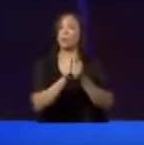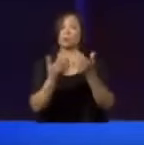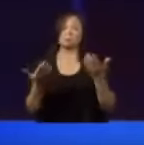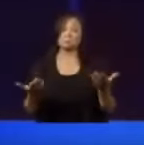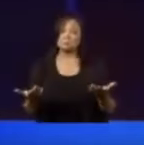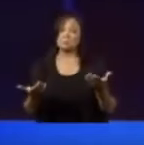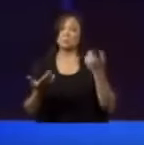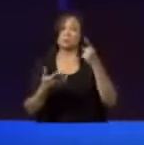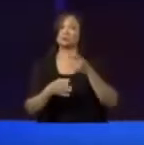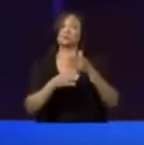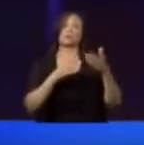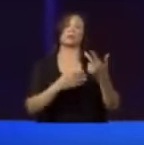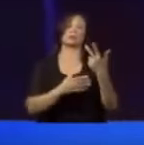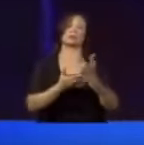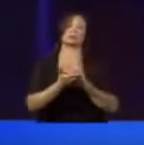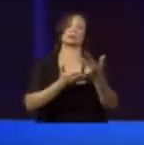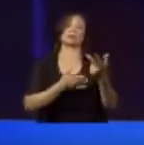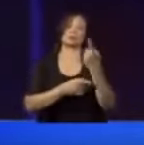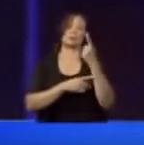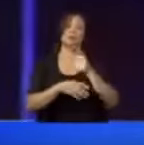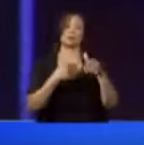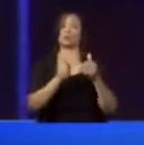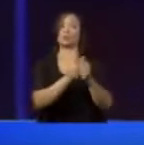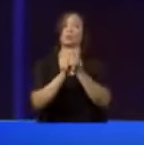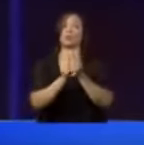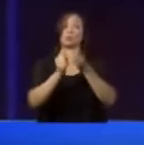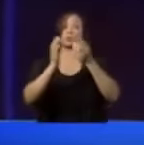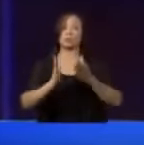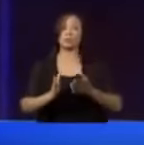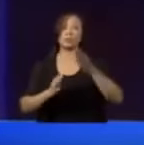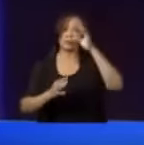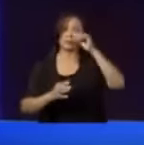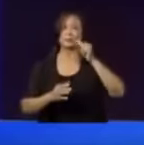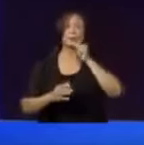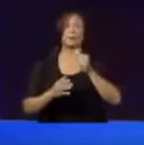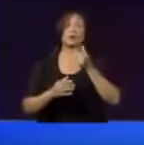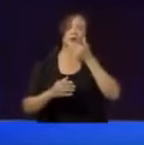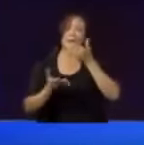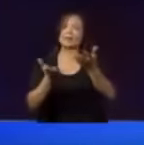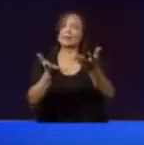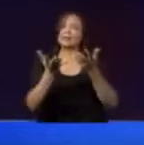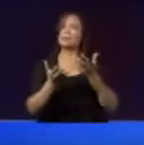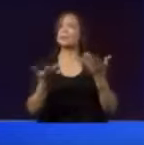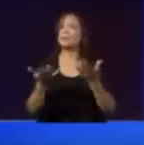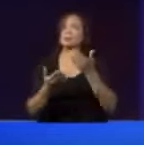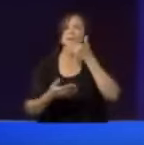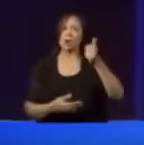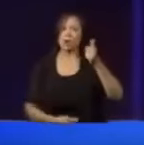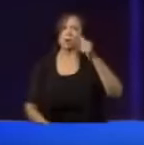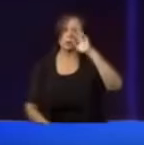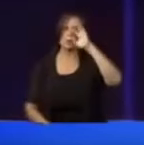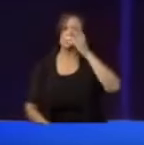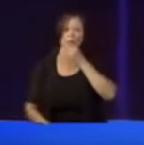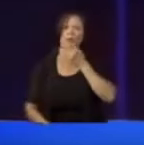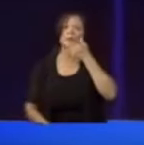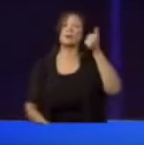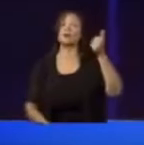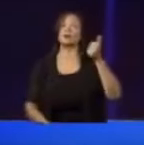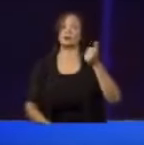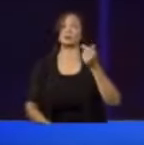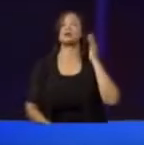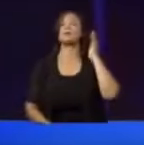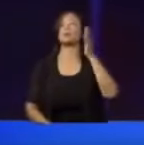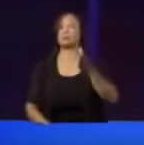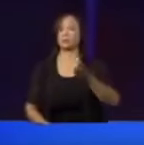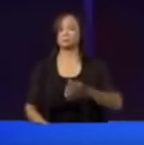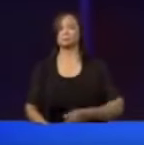al final esto se acaba en 3 semanas, pero todos somos dominicanos y lo que queremos es un mejor país para todos, y lo mejor está